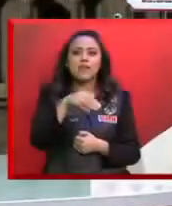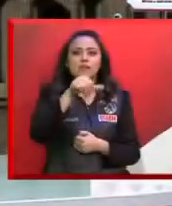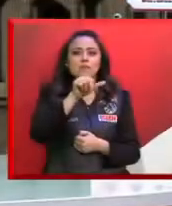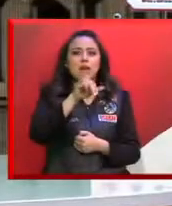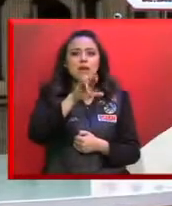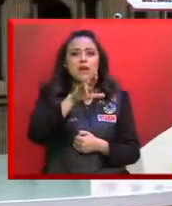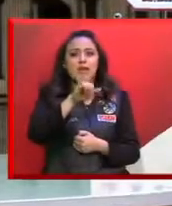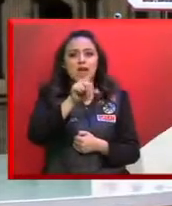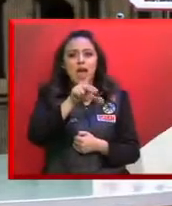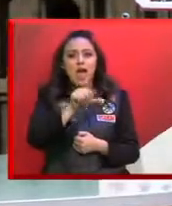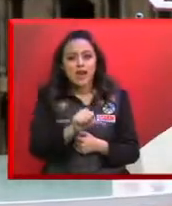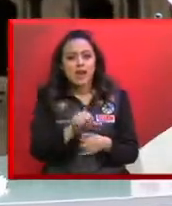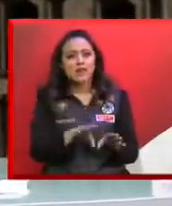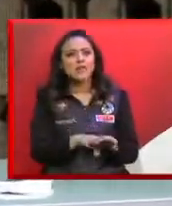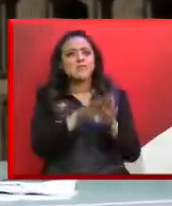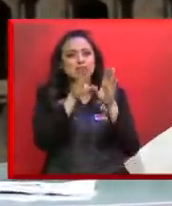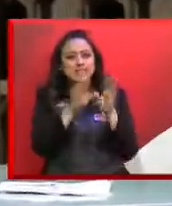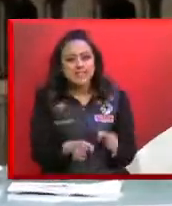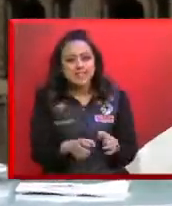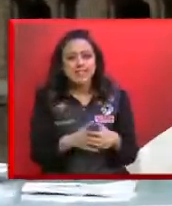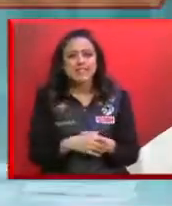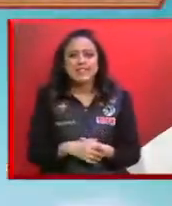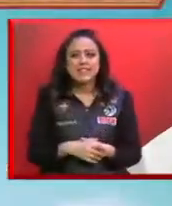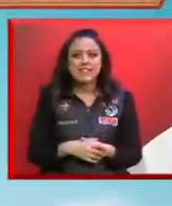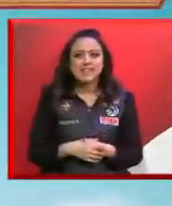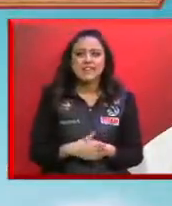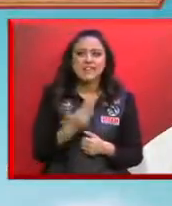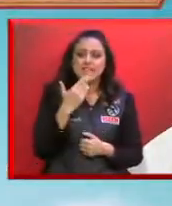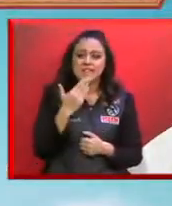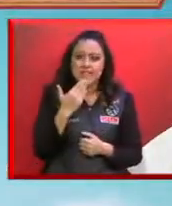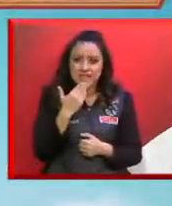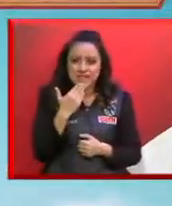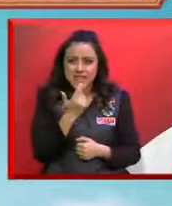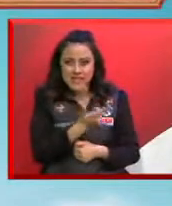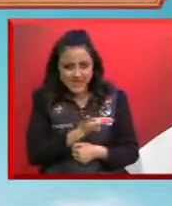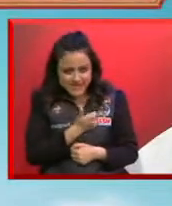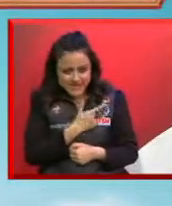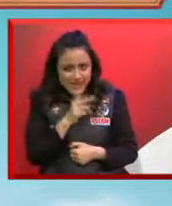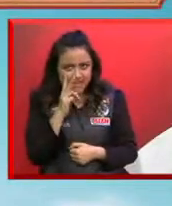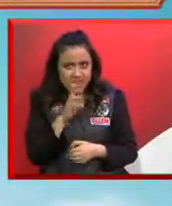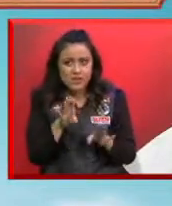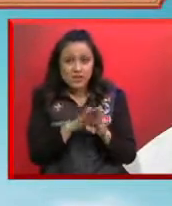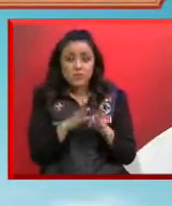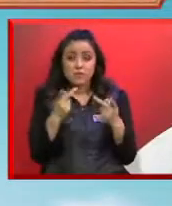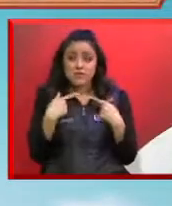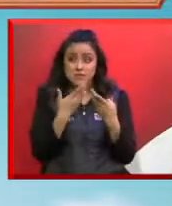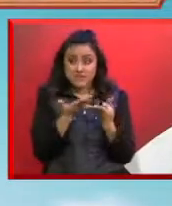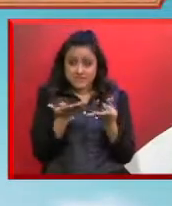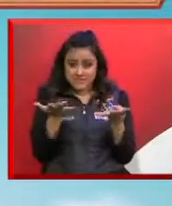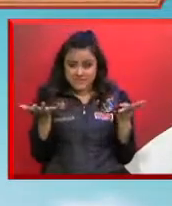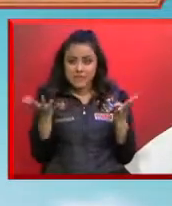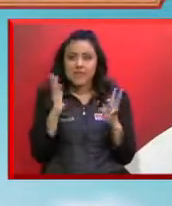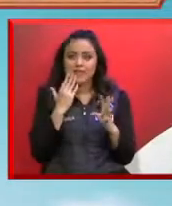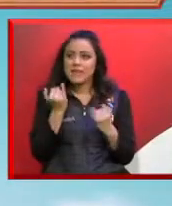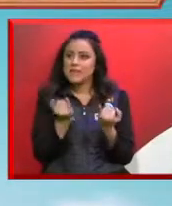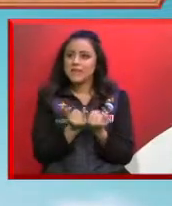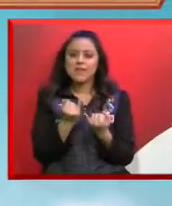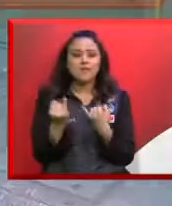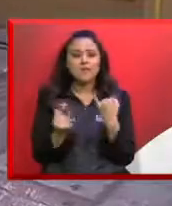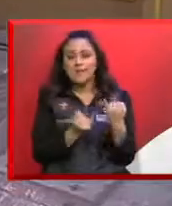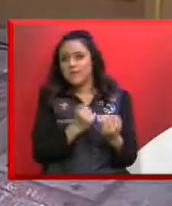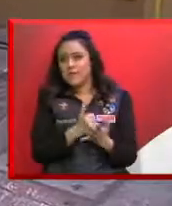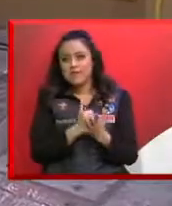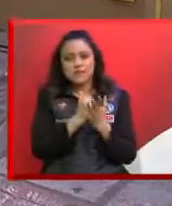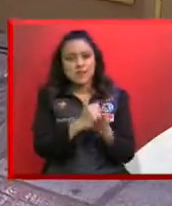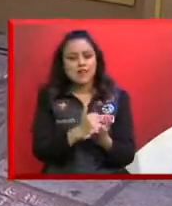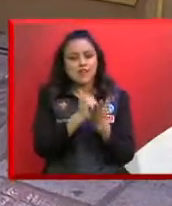Mariana Iparrea. Señora Mariana, ¿cómo está usted? ¿Qué tal? Pues maravilloso ver que tanta gente tiene puesta la camiseta de Juguetón.